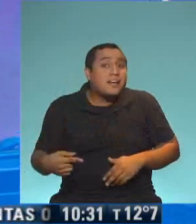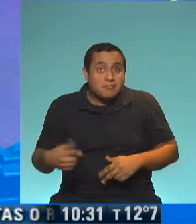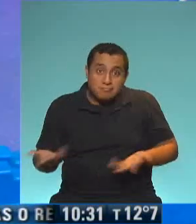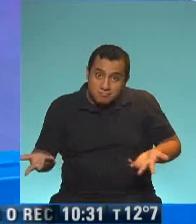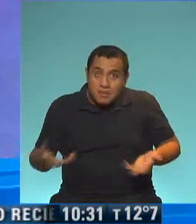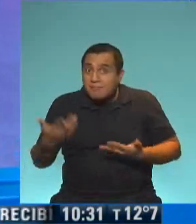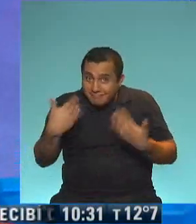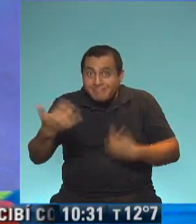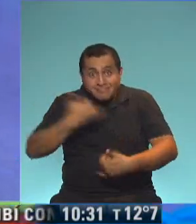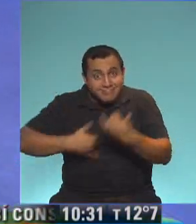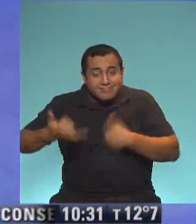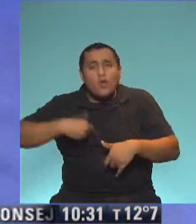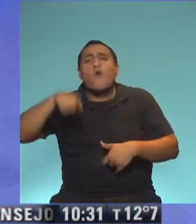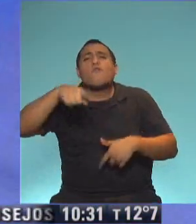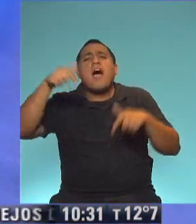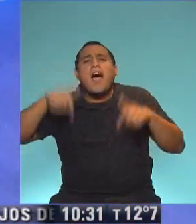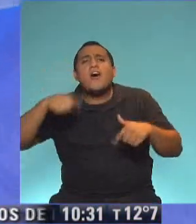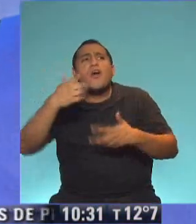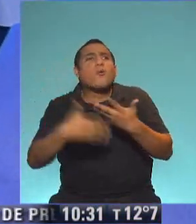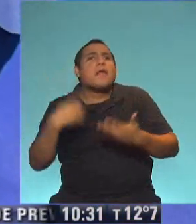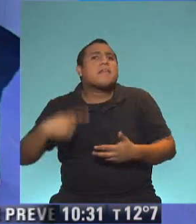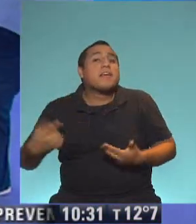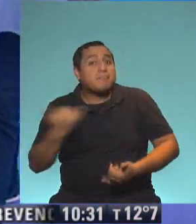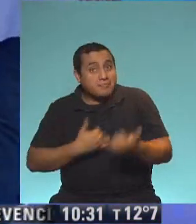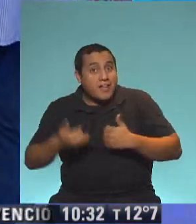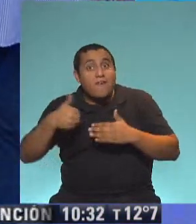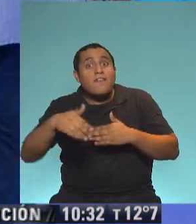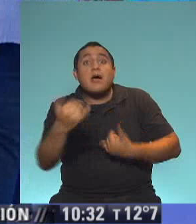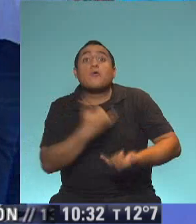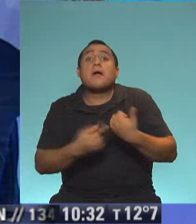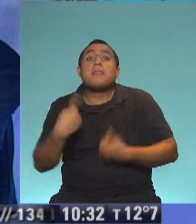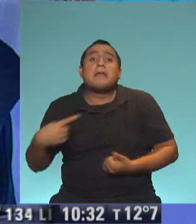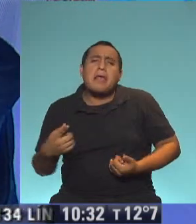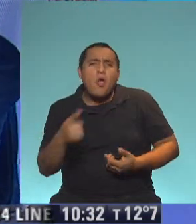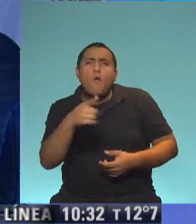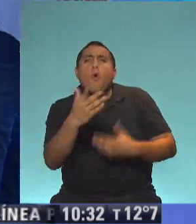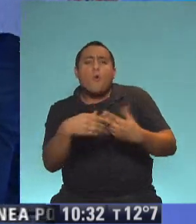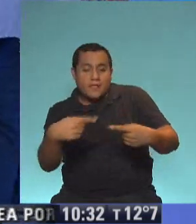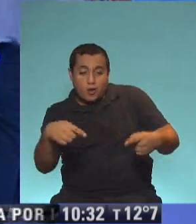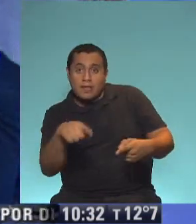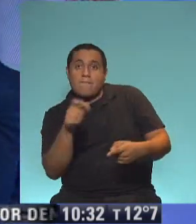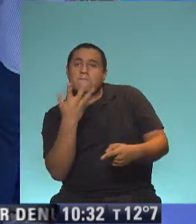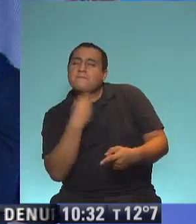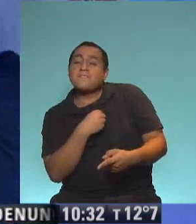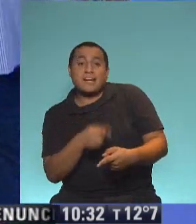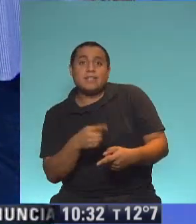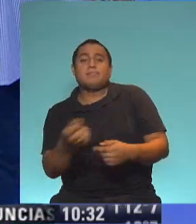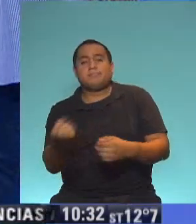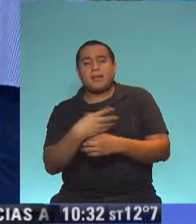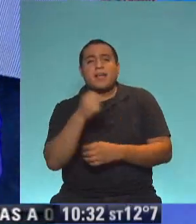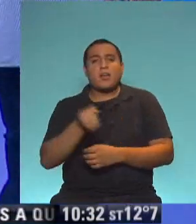vemos. Cuéntenos, ¿a qué están jugando ahora? Y en un rato, ¿qué van a jugar? Muéstrenos sus juguetes favoritos. Los suben a las redes, nos arroban